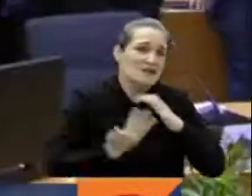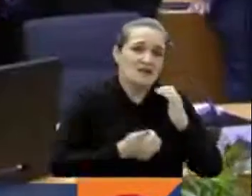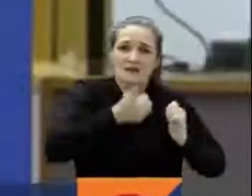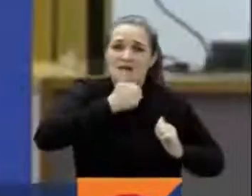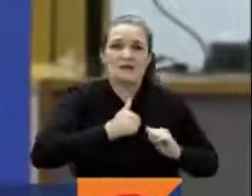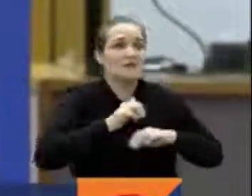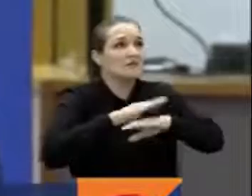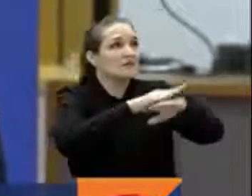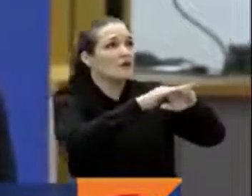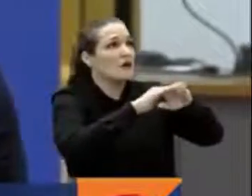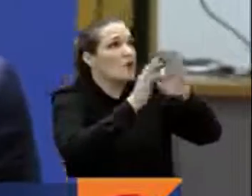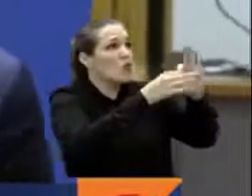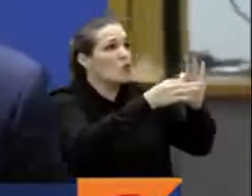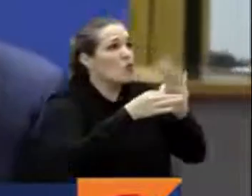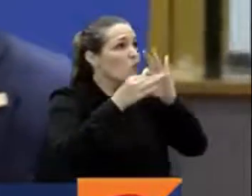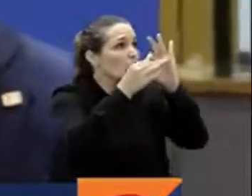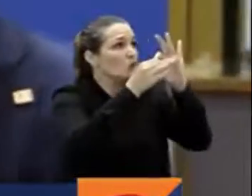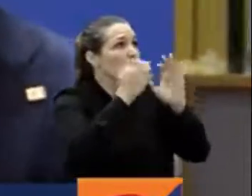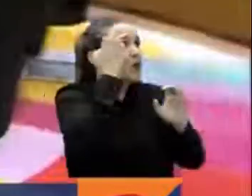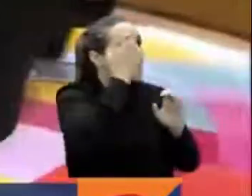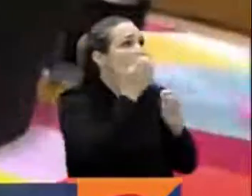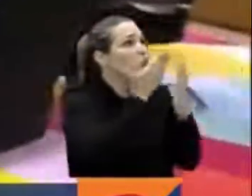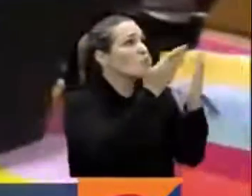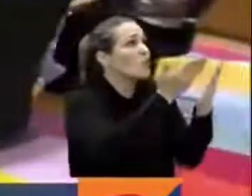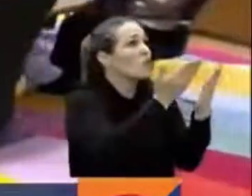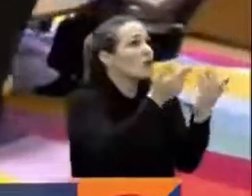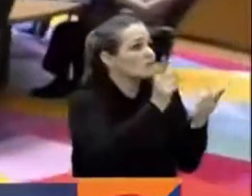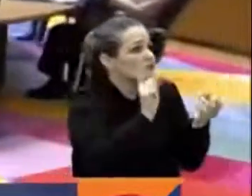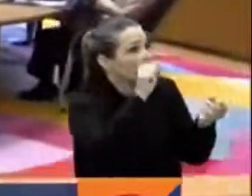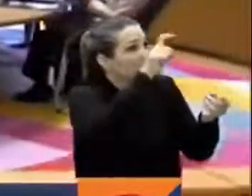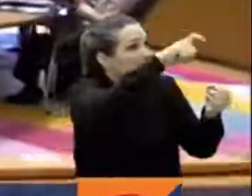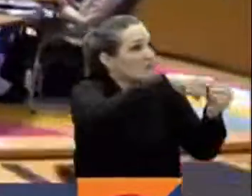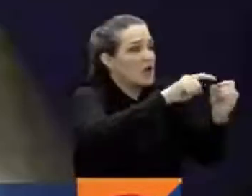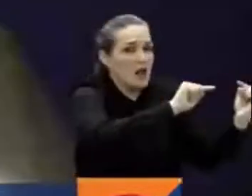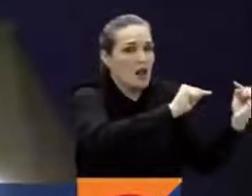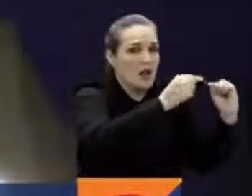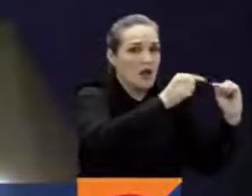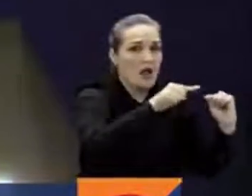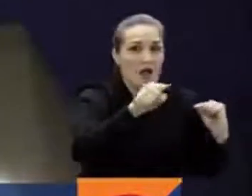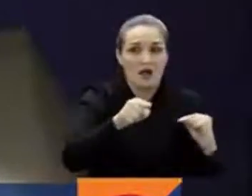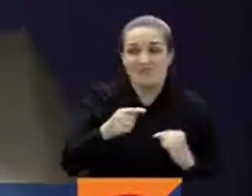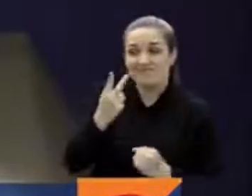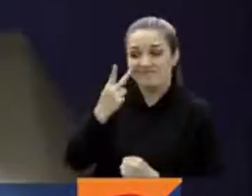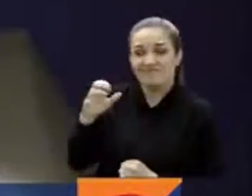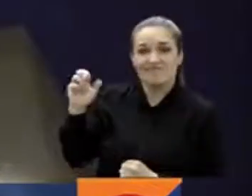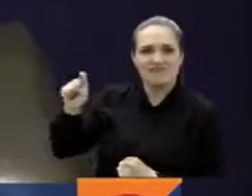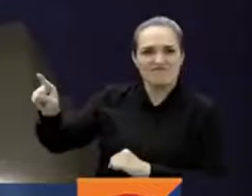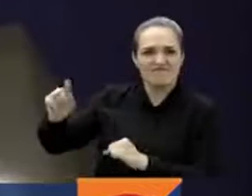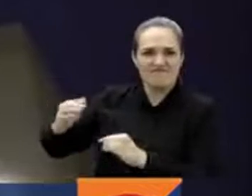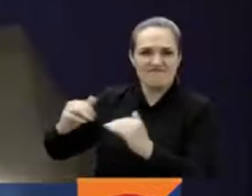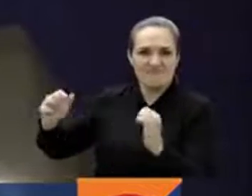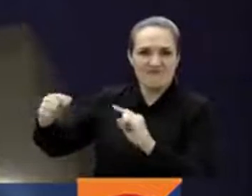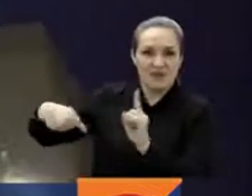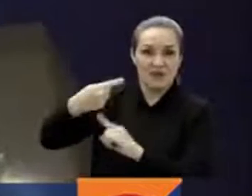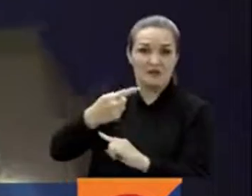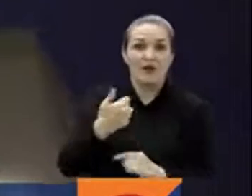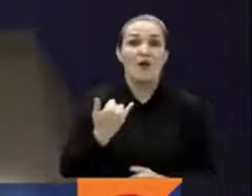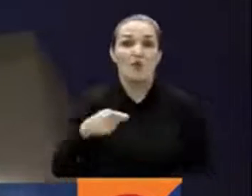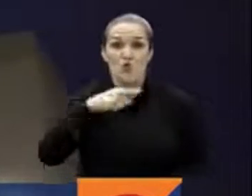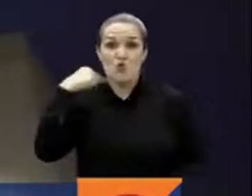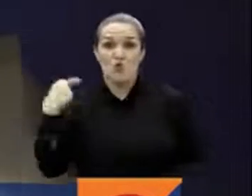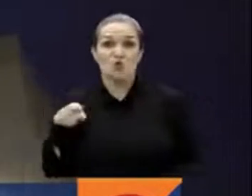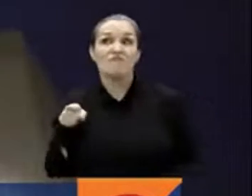Kiev calculaban cuando la candidatura del país para entrar al bloque se debate en Bruselas. Rusia está muy nerviosa por nuestra